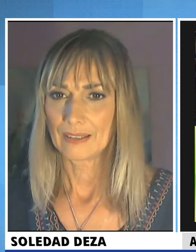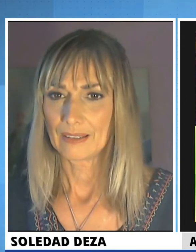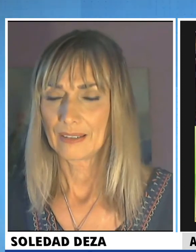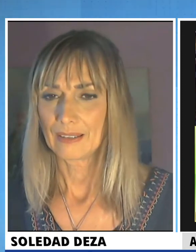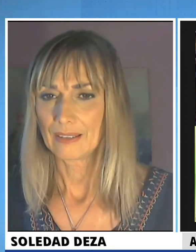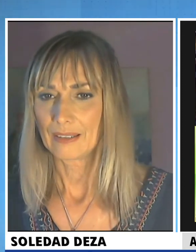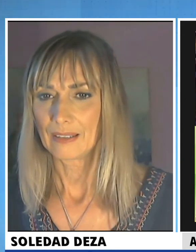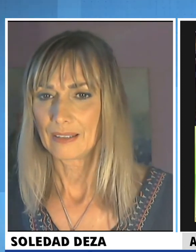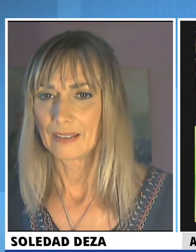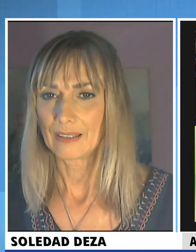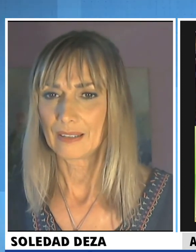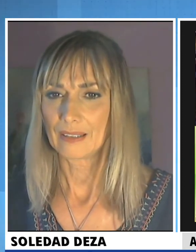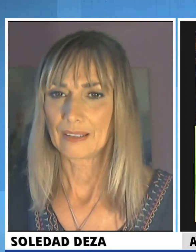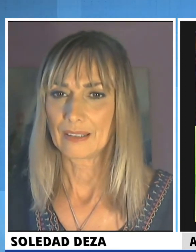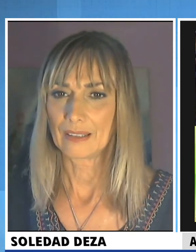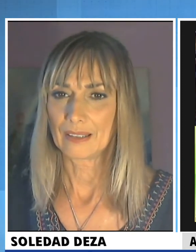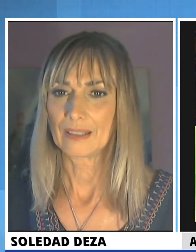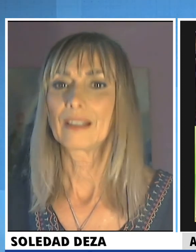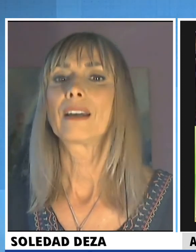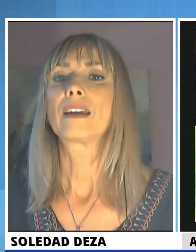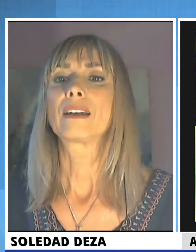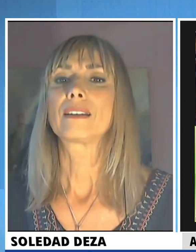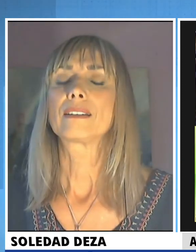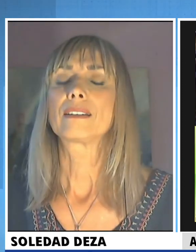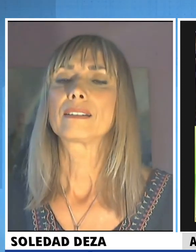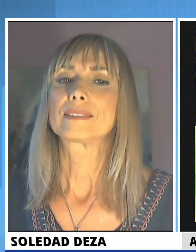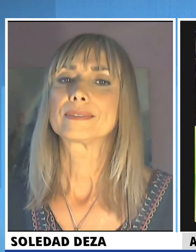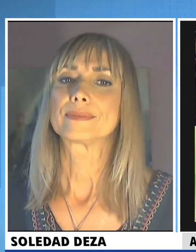de paternalismo. Una de las características